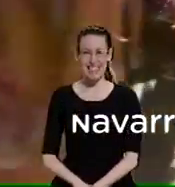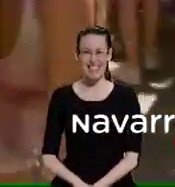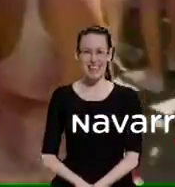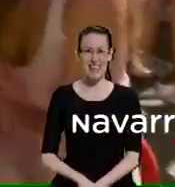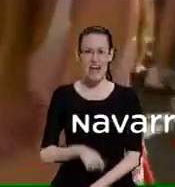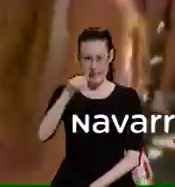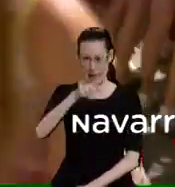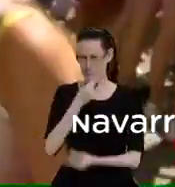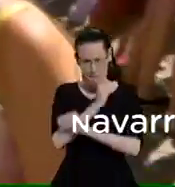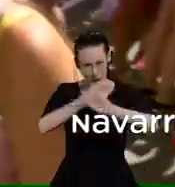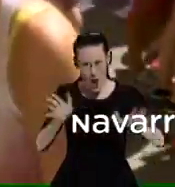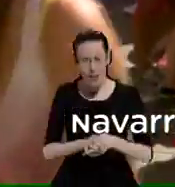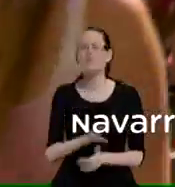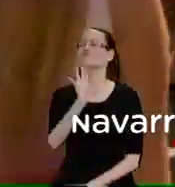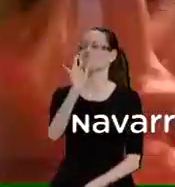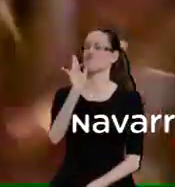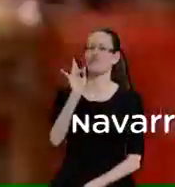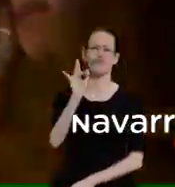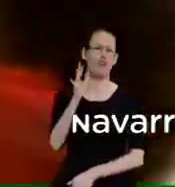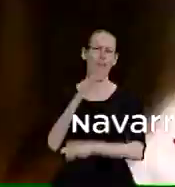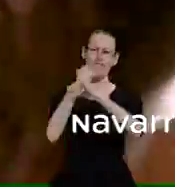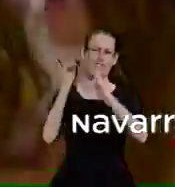las mejores? Sí, ¡las mejores!